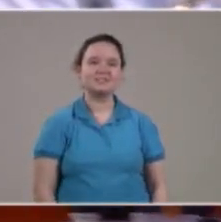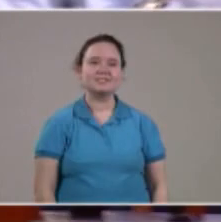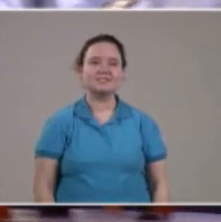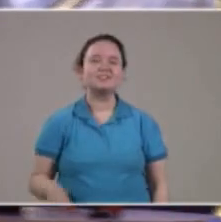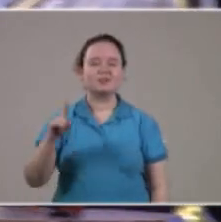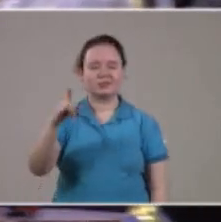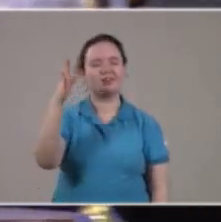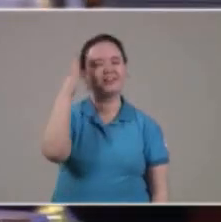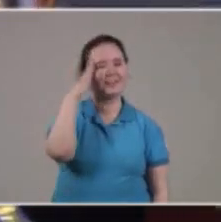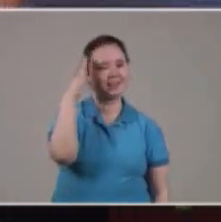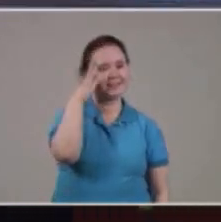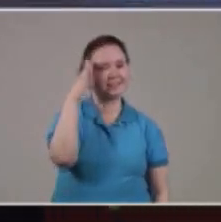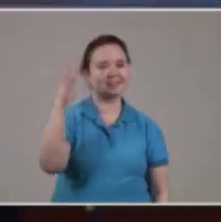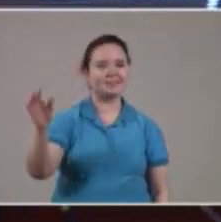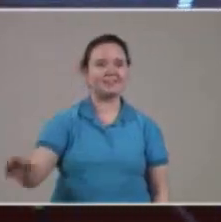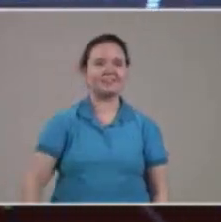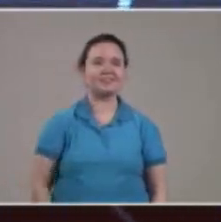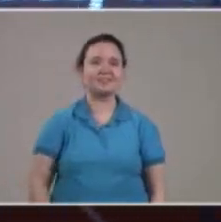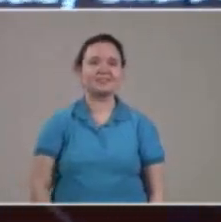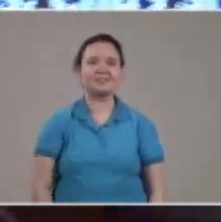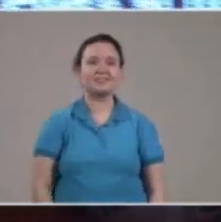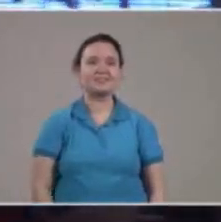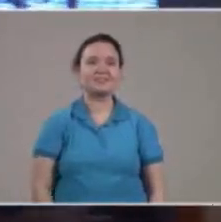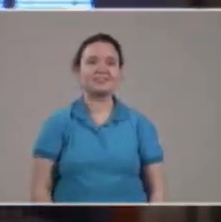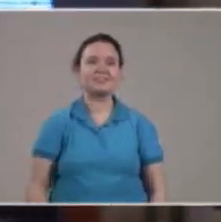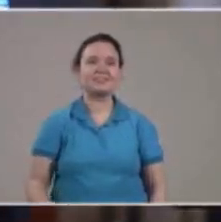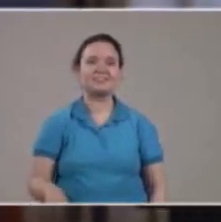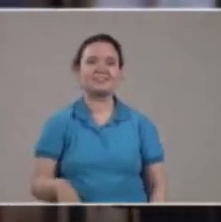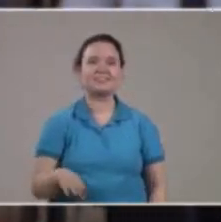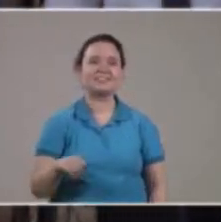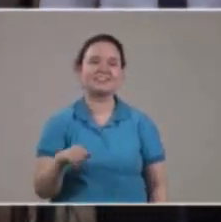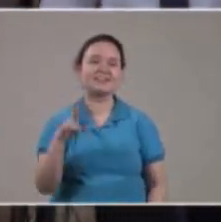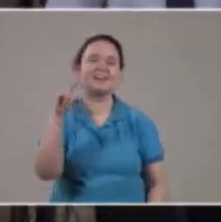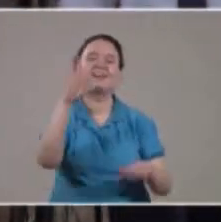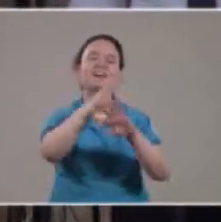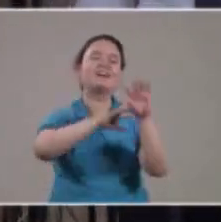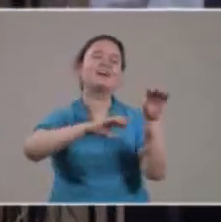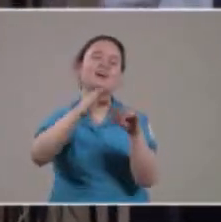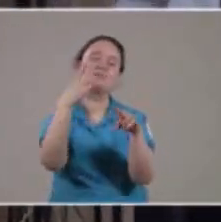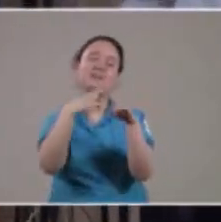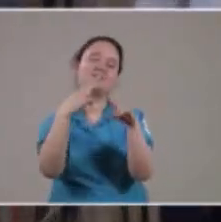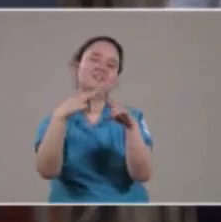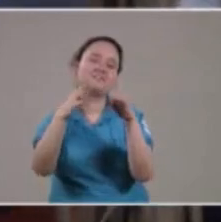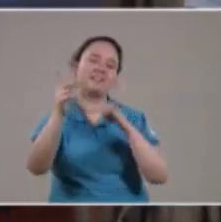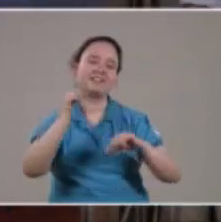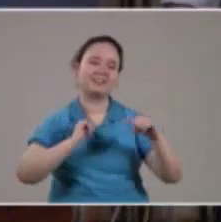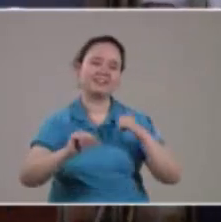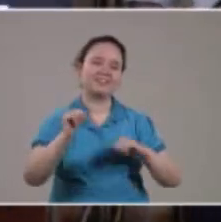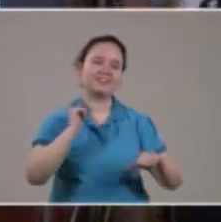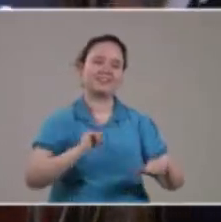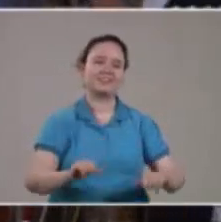Y sobre todo las chicas fueron los que Richard, hermano, Richard, por favor, no le cambie el nombre, Richard.